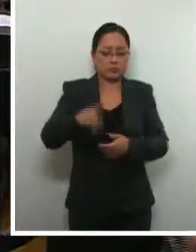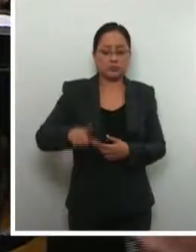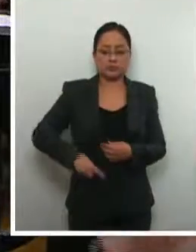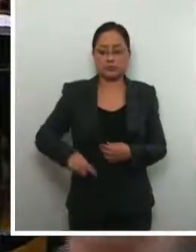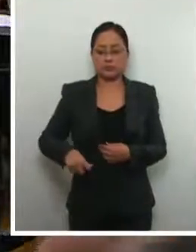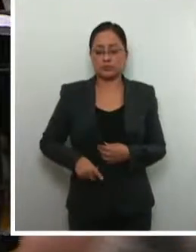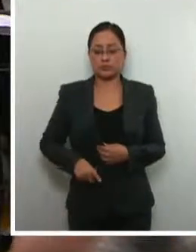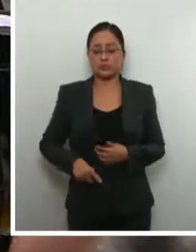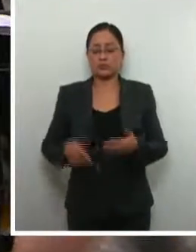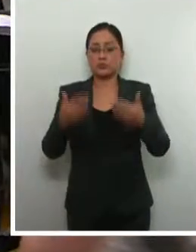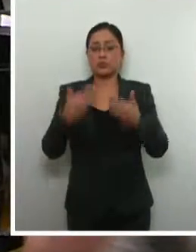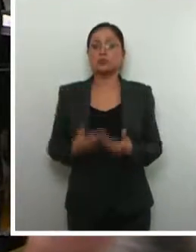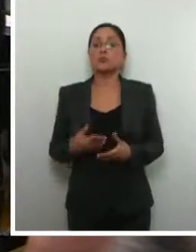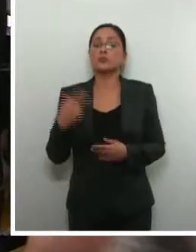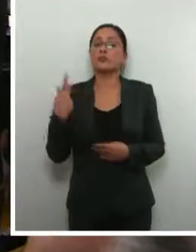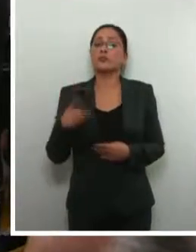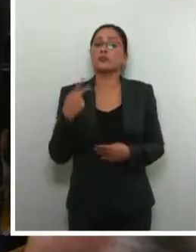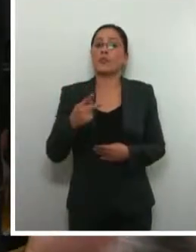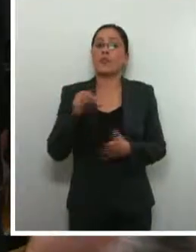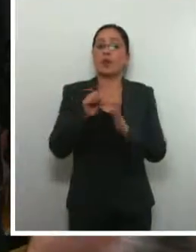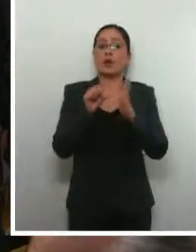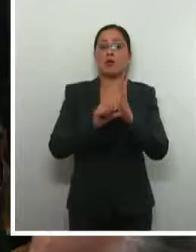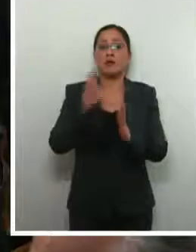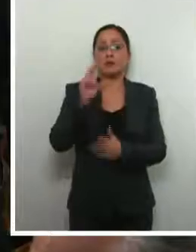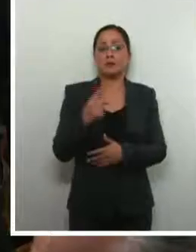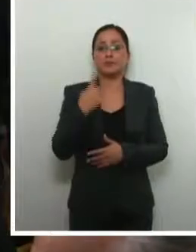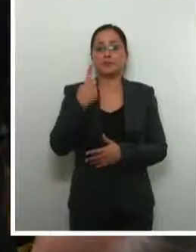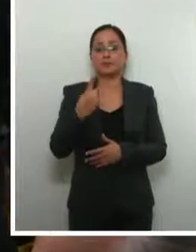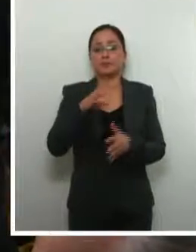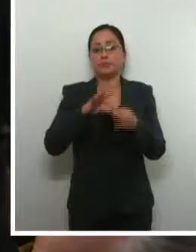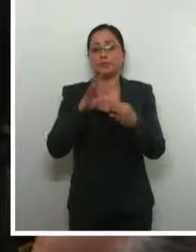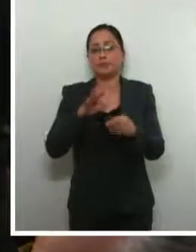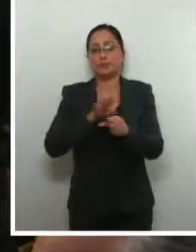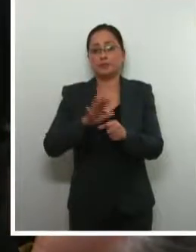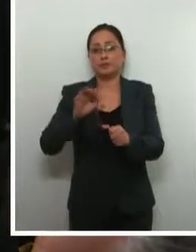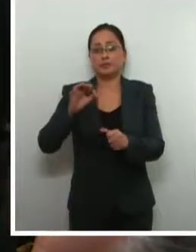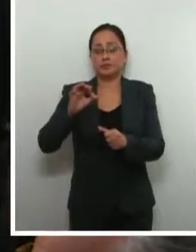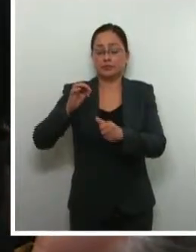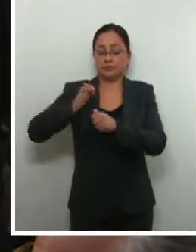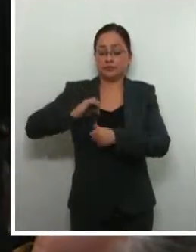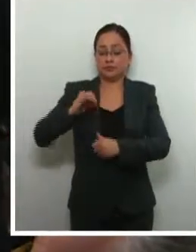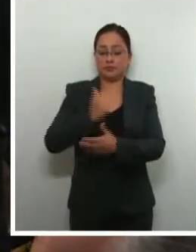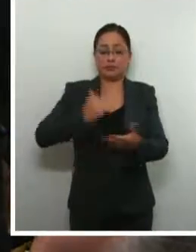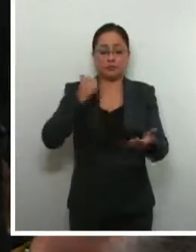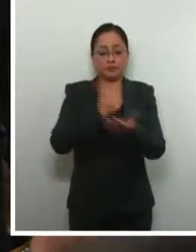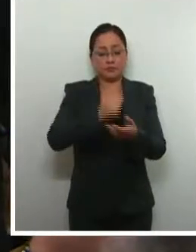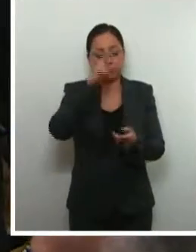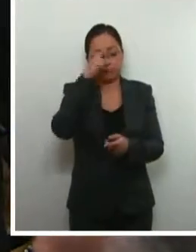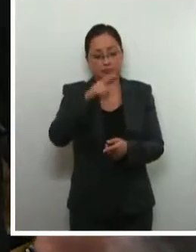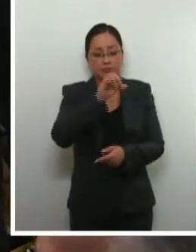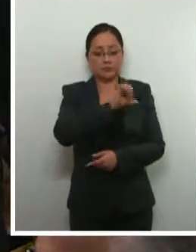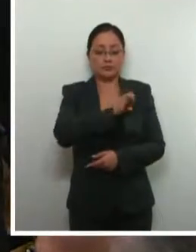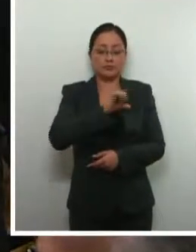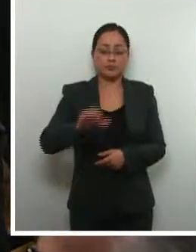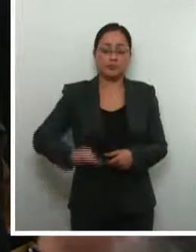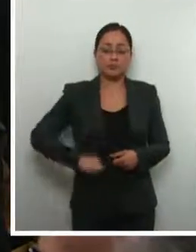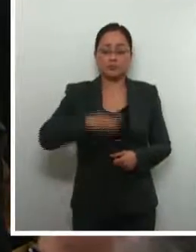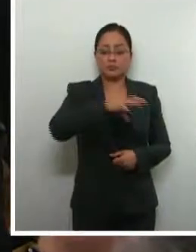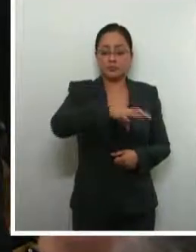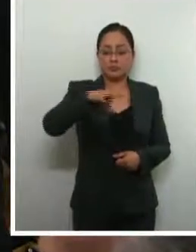pública. Este artículo 31 señala que las autoridades de la ciudad y las alcaldías